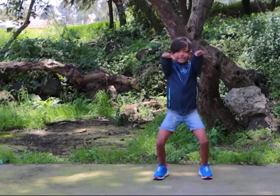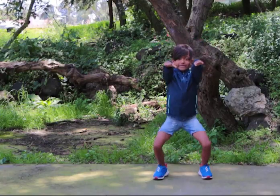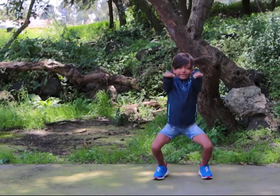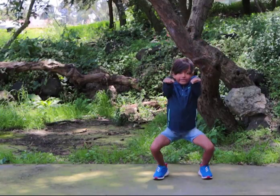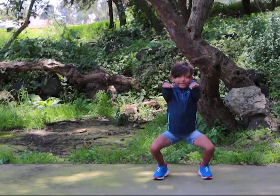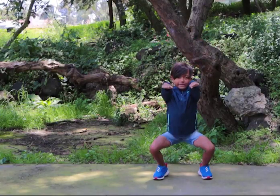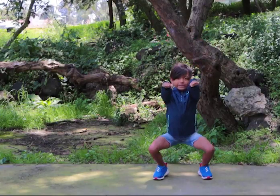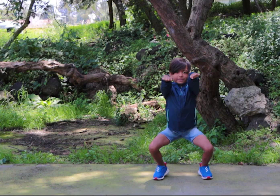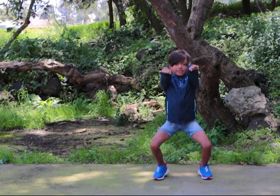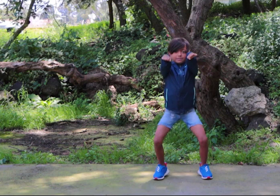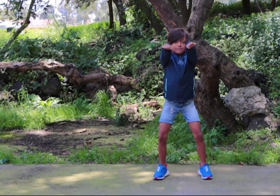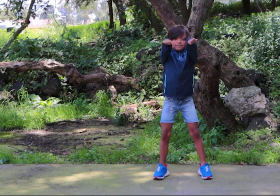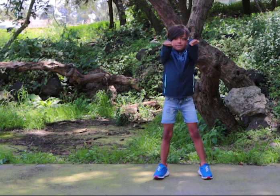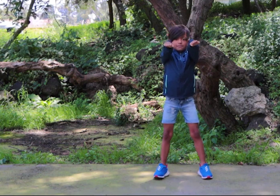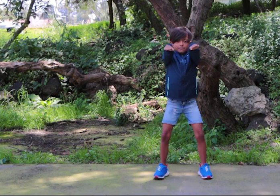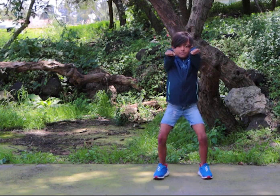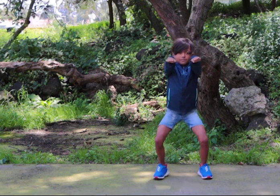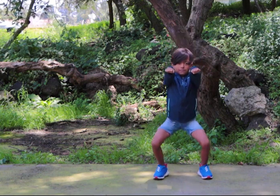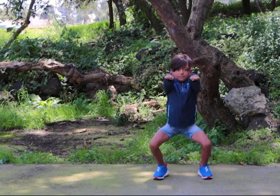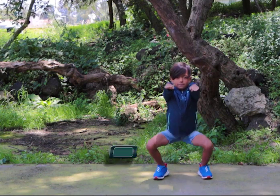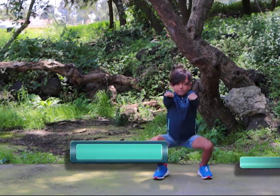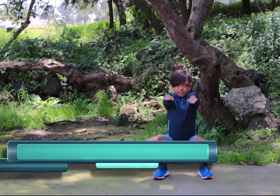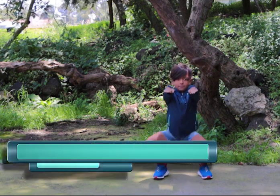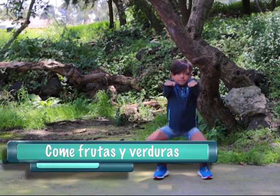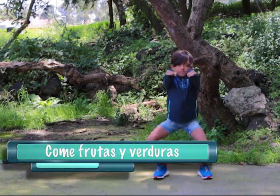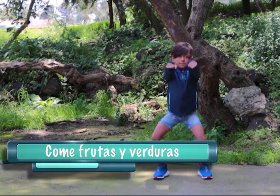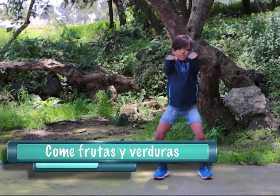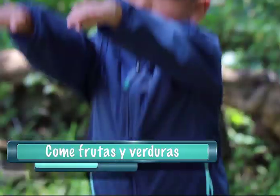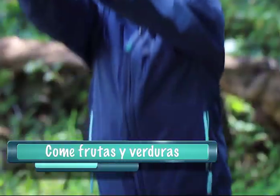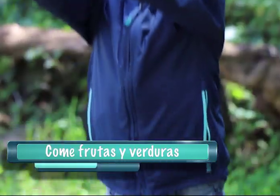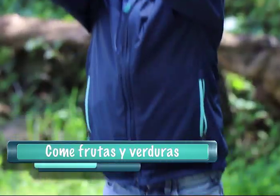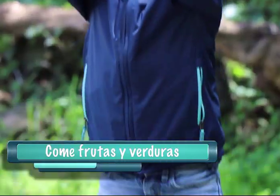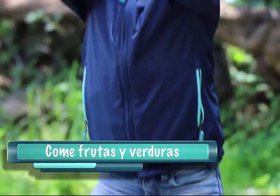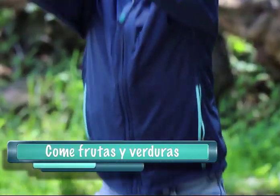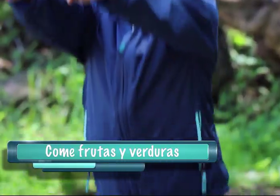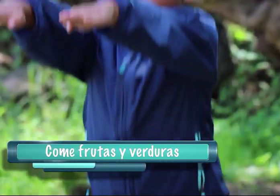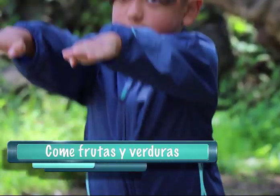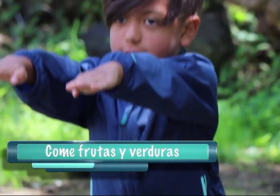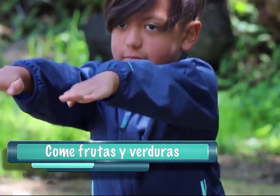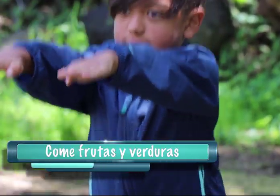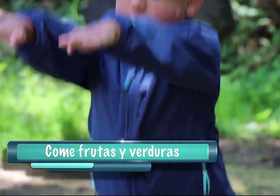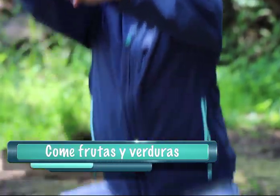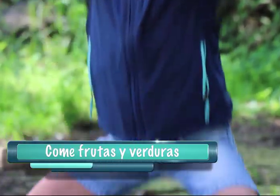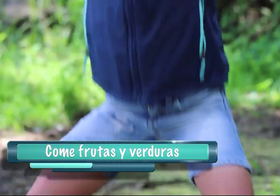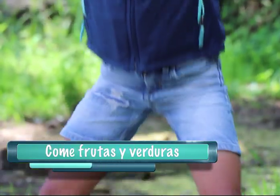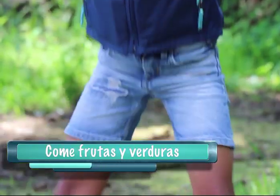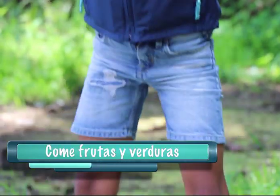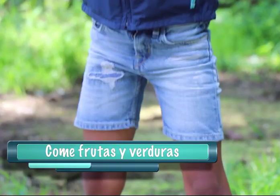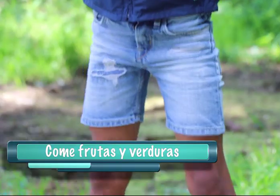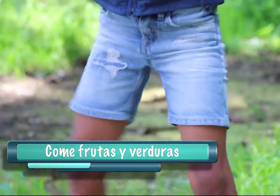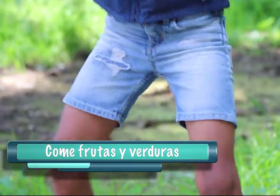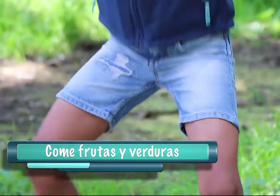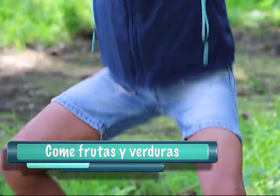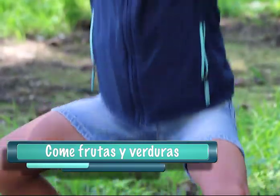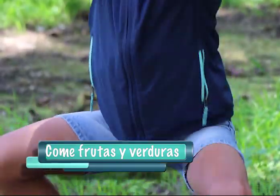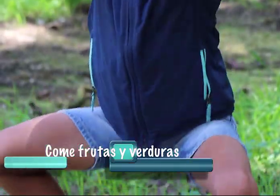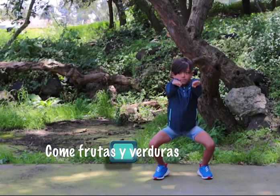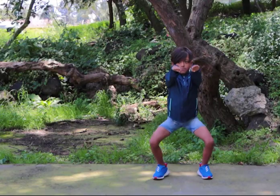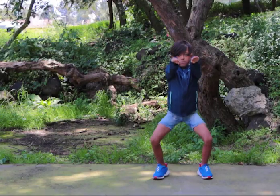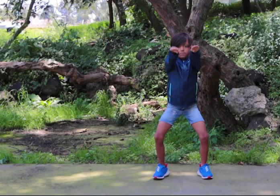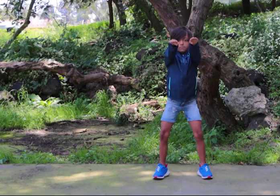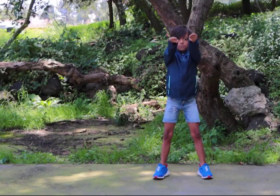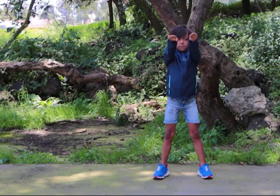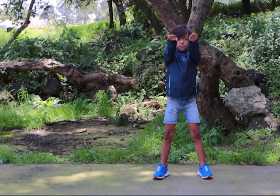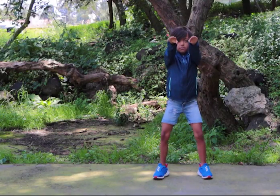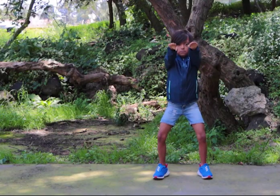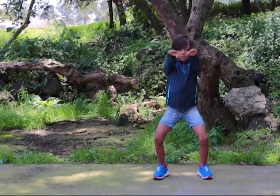Bajamos, flexionamos. Muy bien, exactamente ahí. Muy bien hecho, Yair. Ahí bien. Una más. Bien.